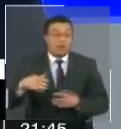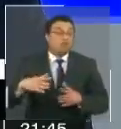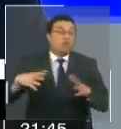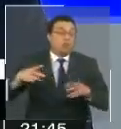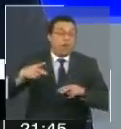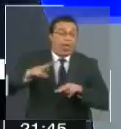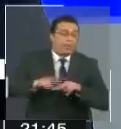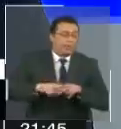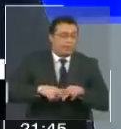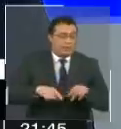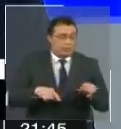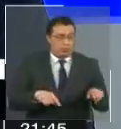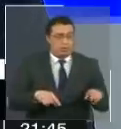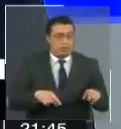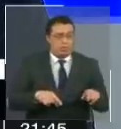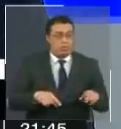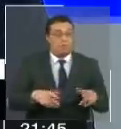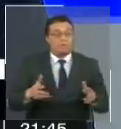antiguo.